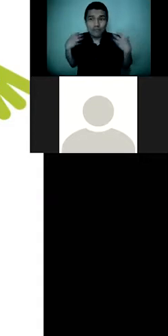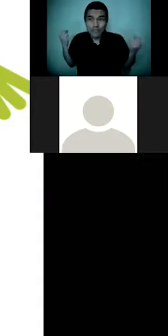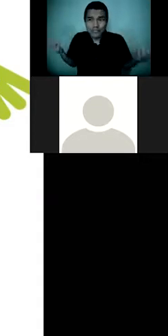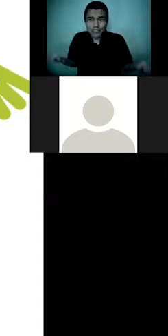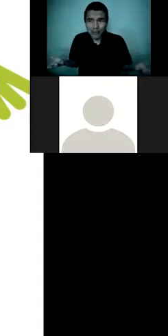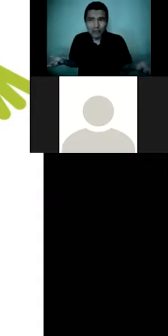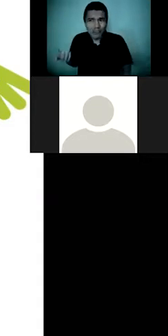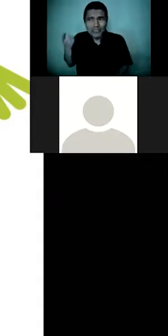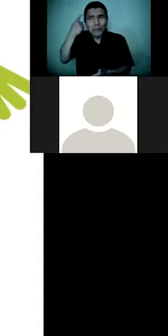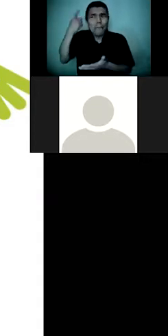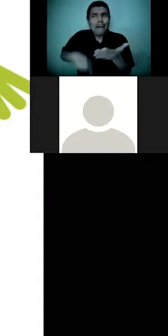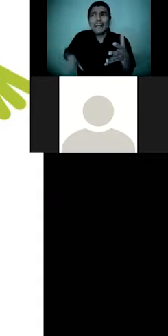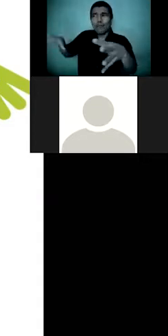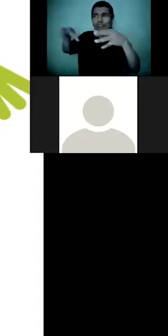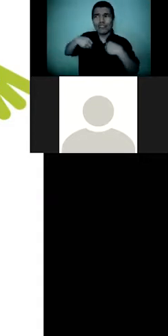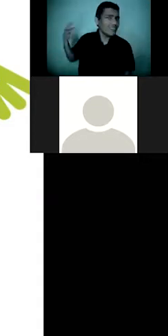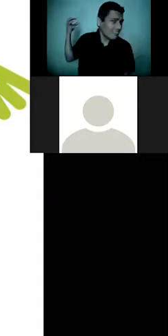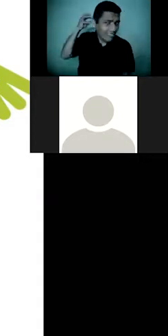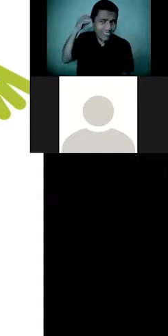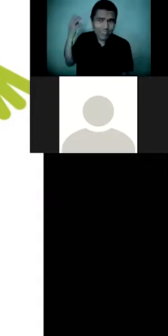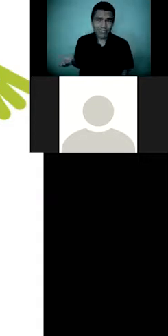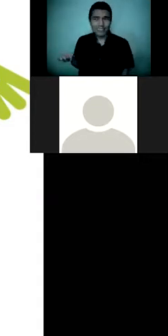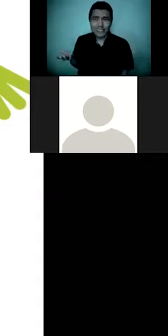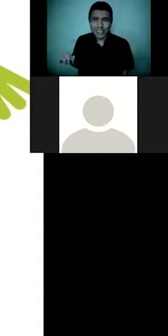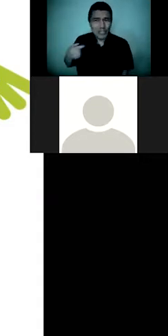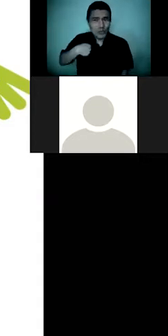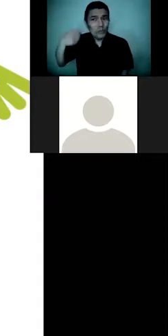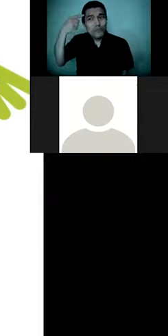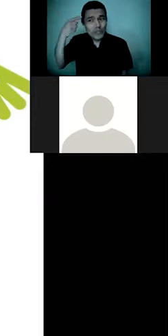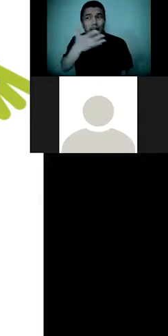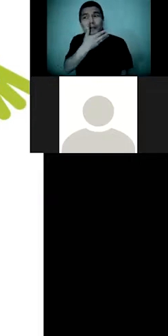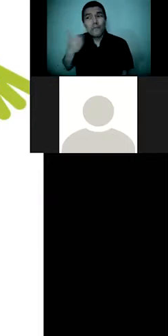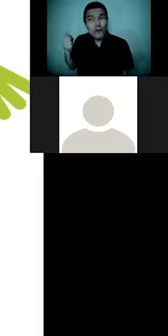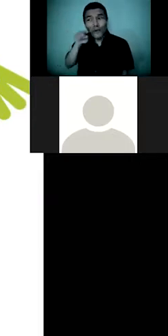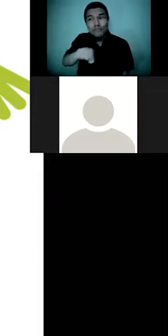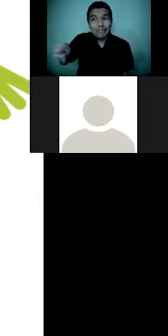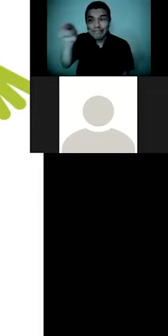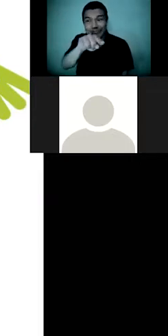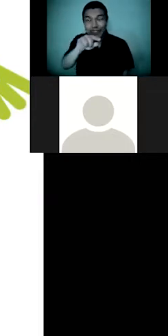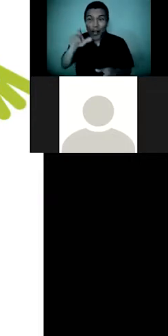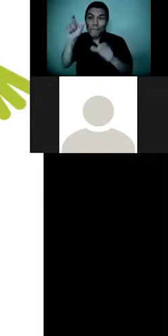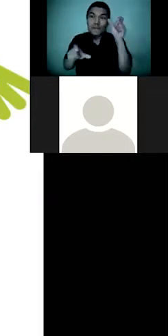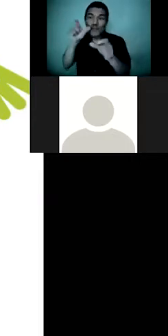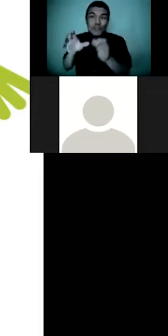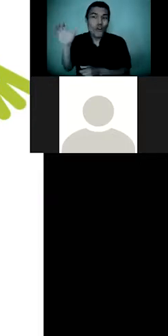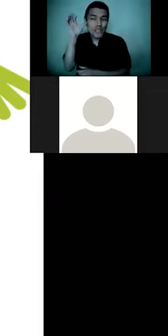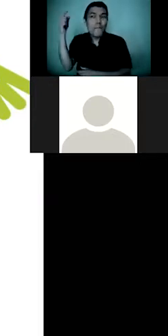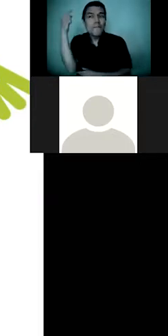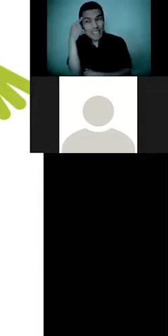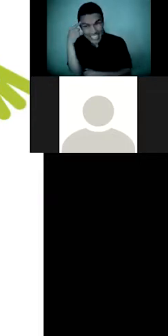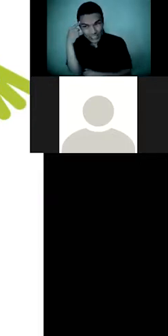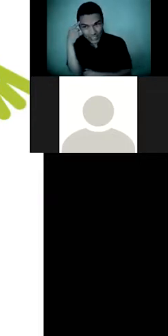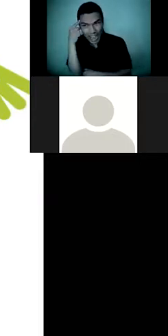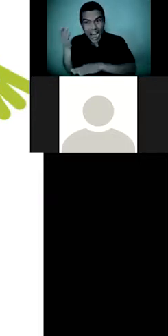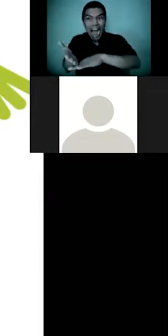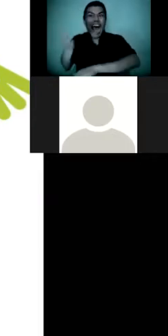ninguna resonancia. Pero primero está mi salud. ¿Para qué yo quiero ponerme la máquina y después tener problemas en el